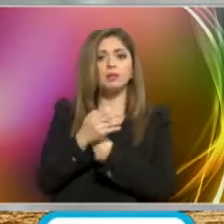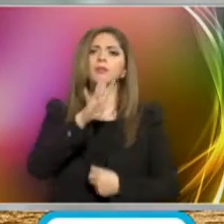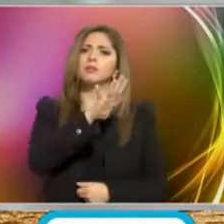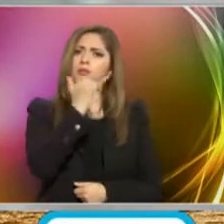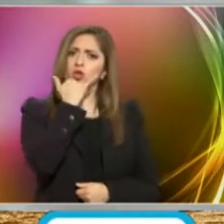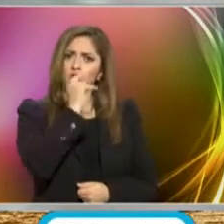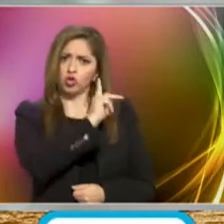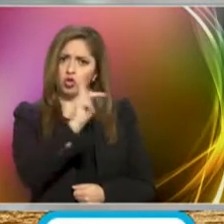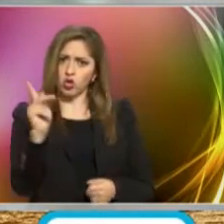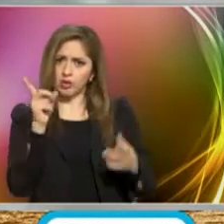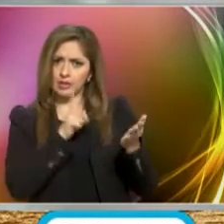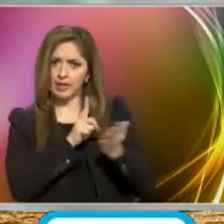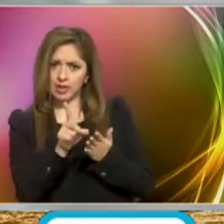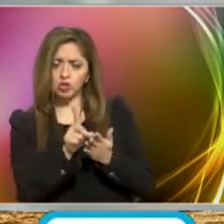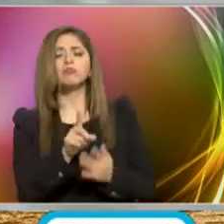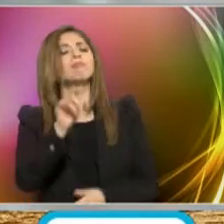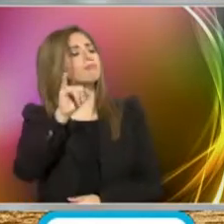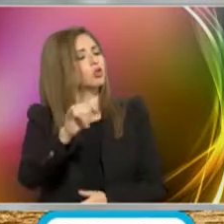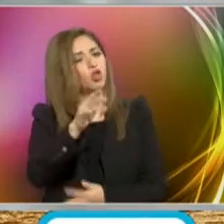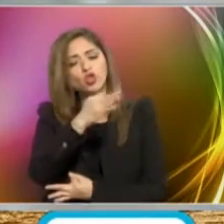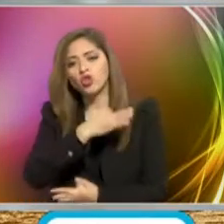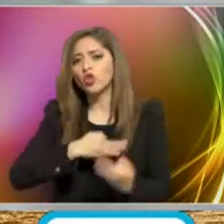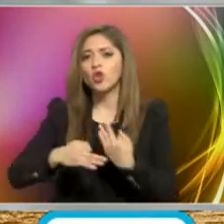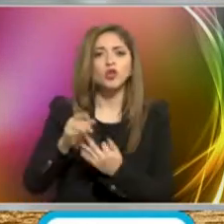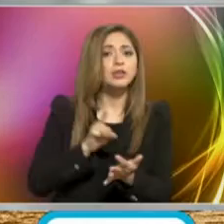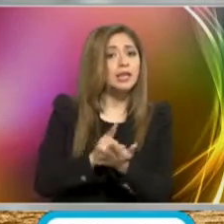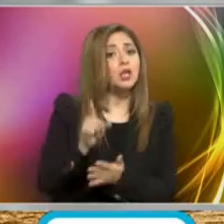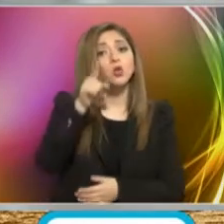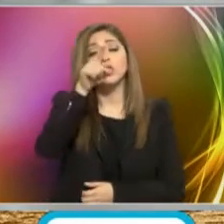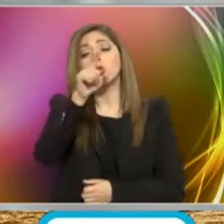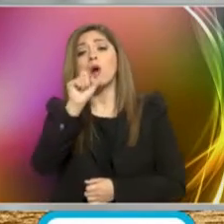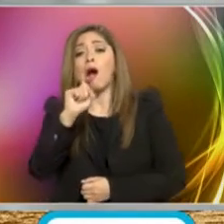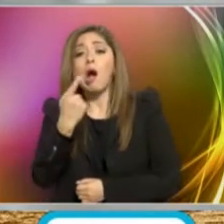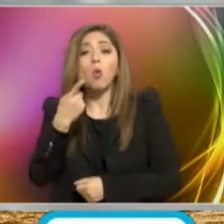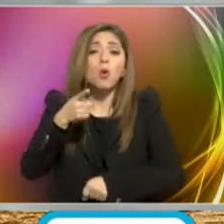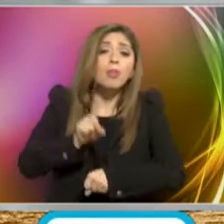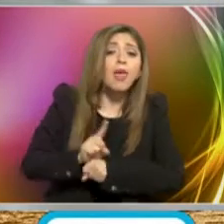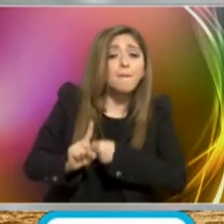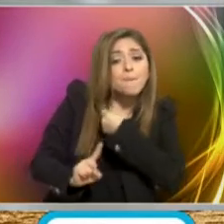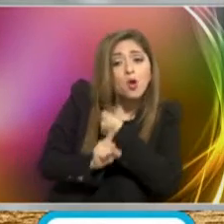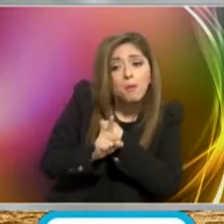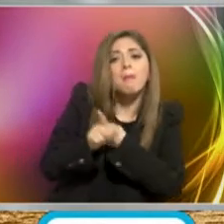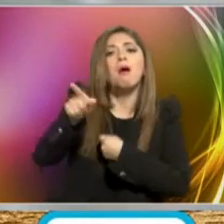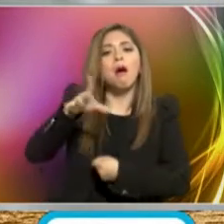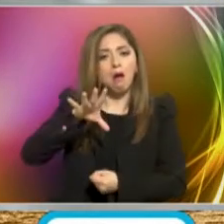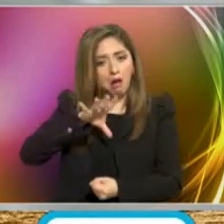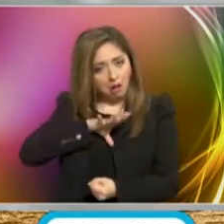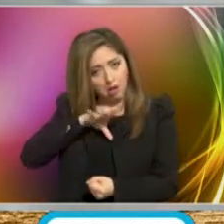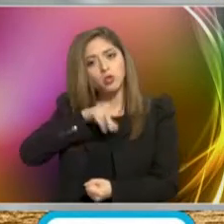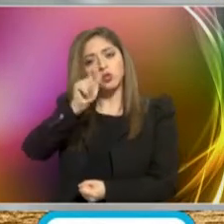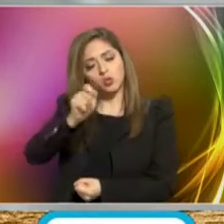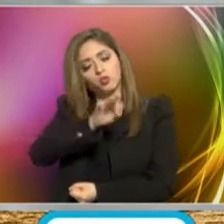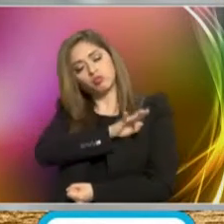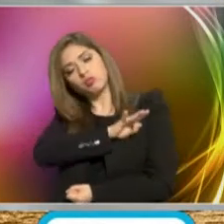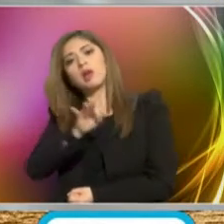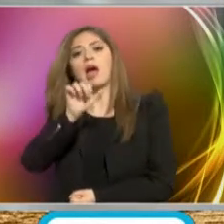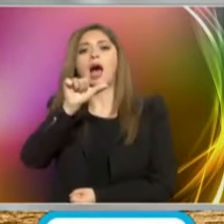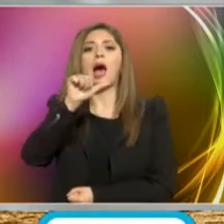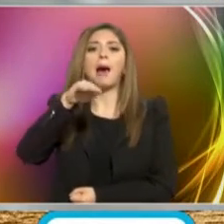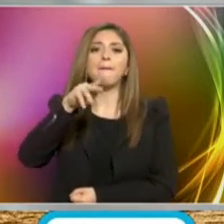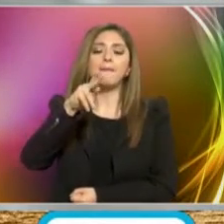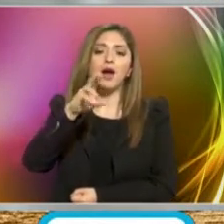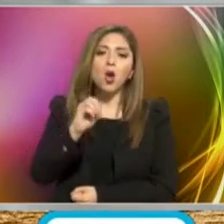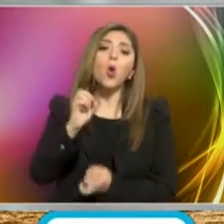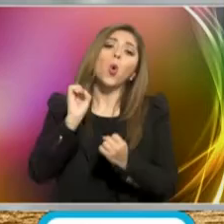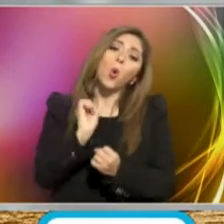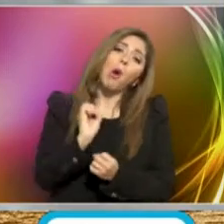todos tenemos derecho. Ok. Sin excepción, sea cual sea la falla Así es. que se haya presentado Así es, o cualquier abuso. o cualquier abuso.